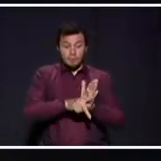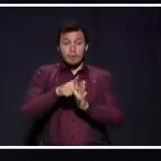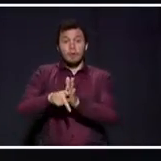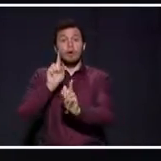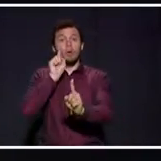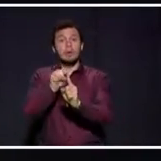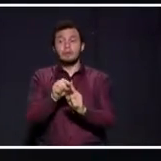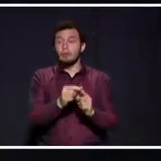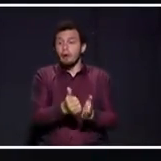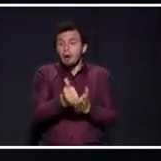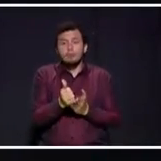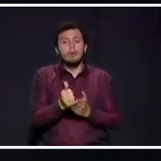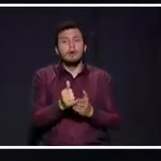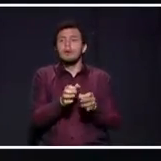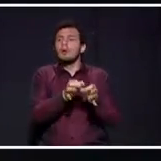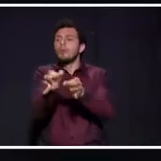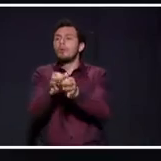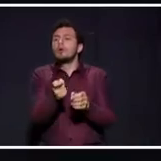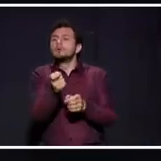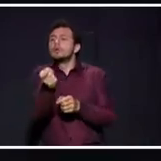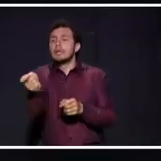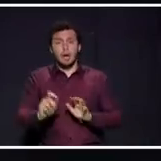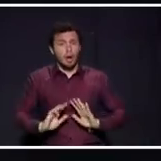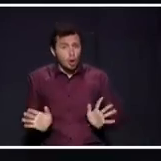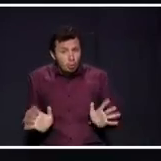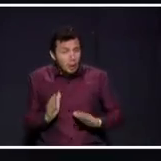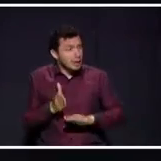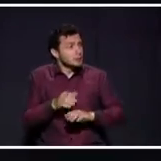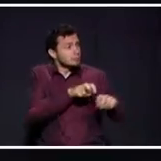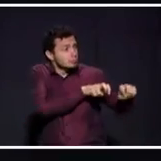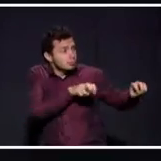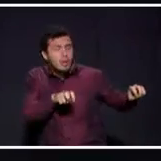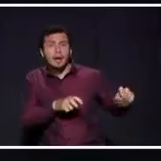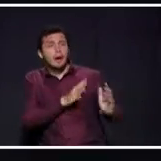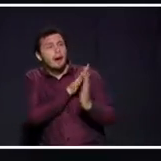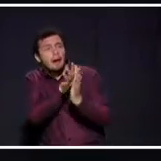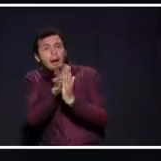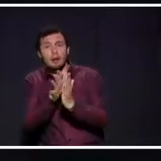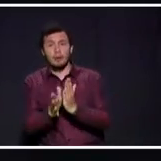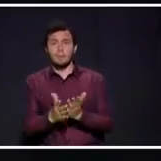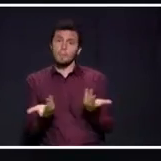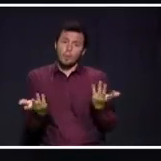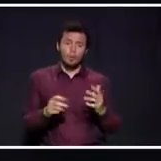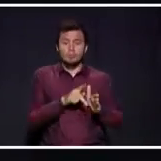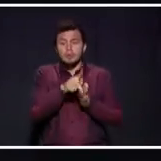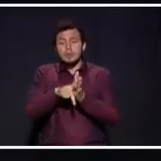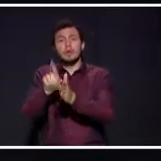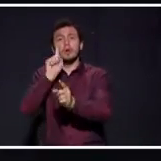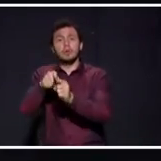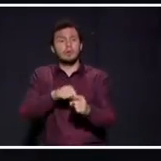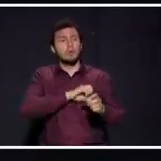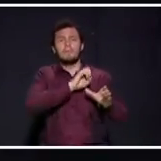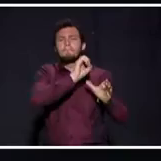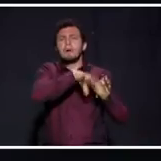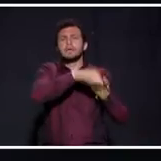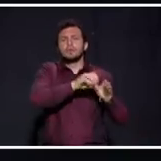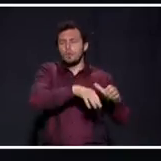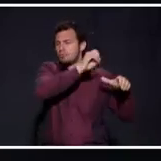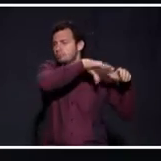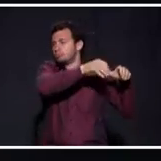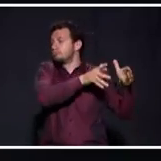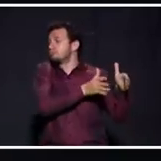escuchado aquí y como inicialmente estaba planeado tampoco puede ser un trencito para llevar basuras nosotros tenemos que hacer un perro carril de